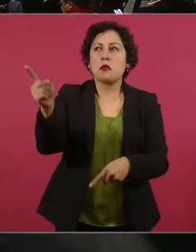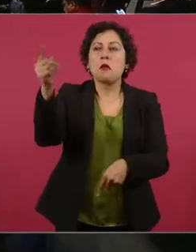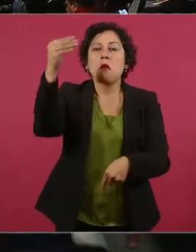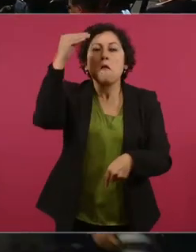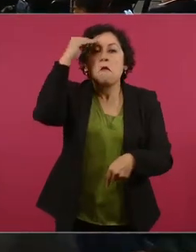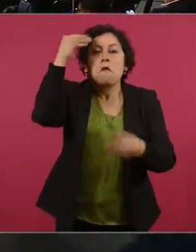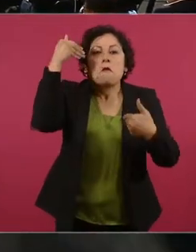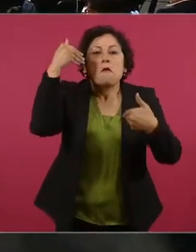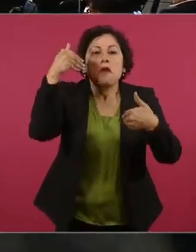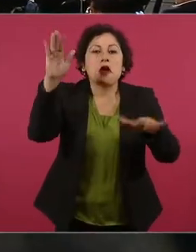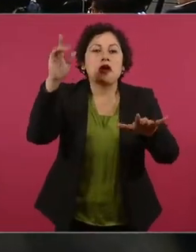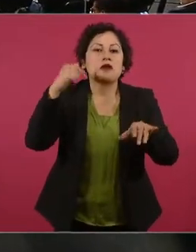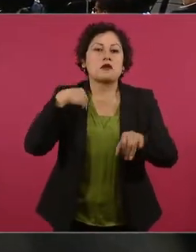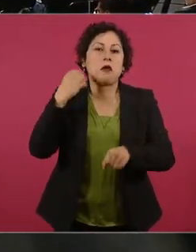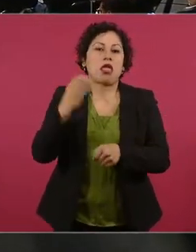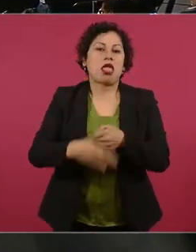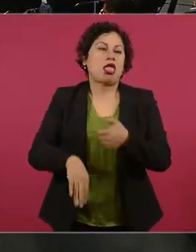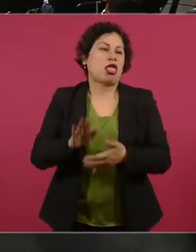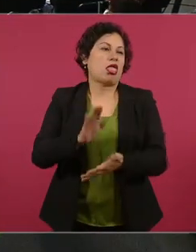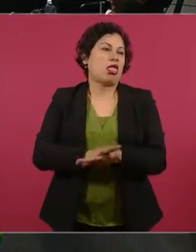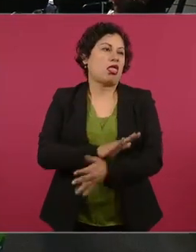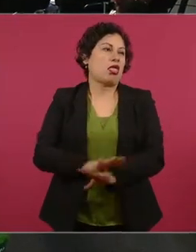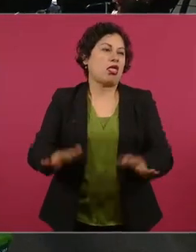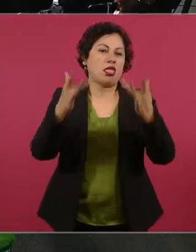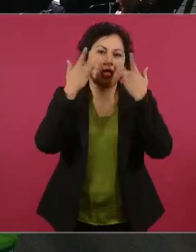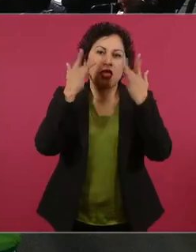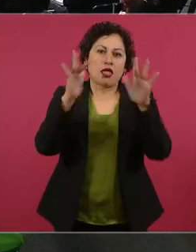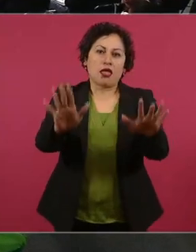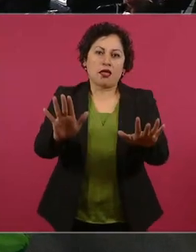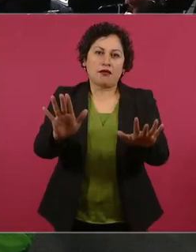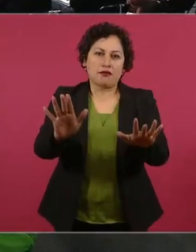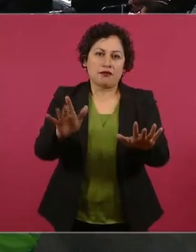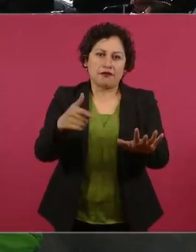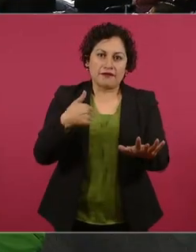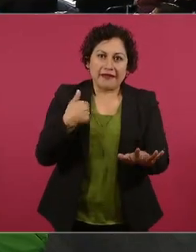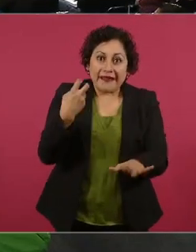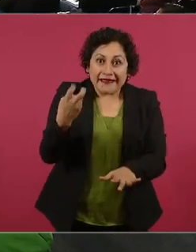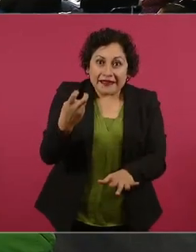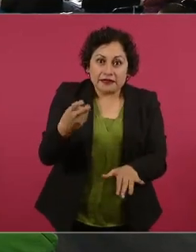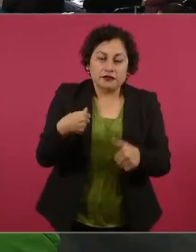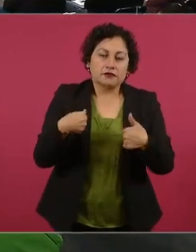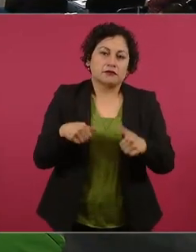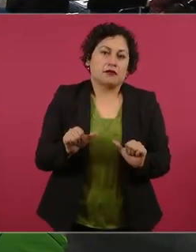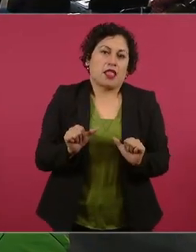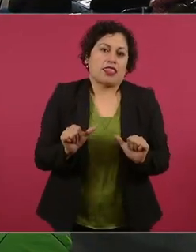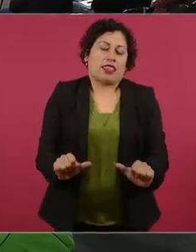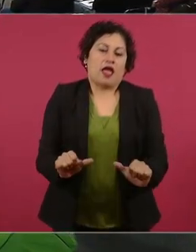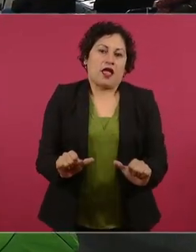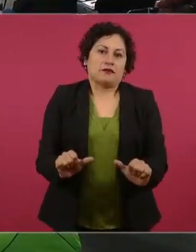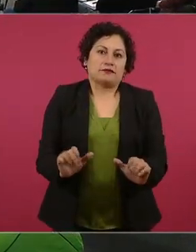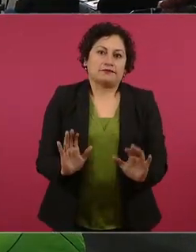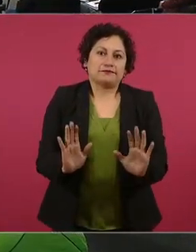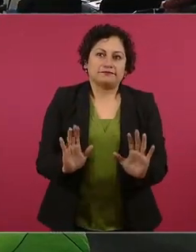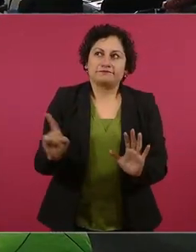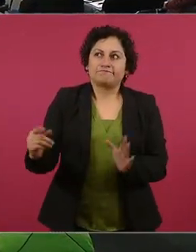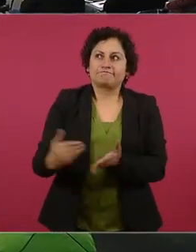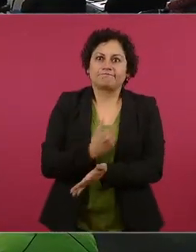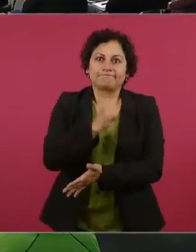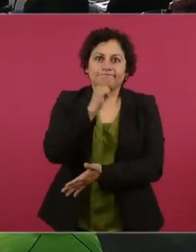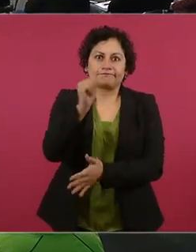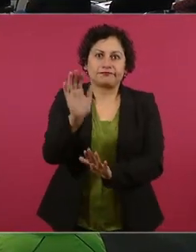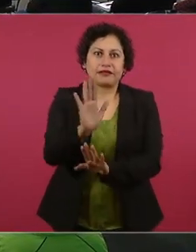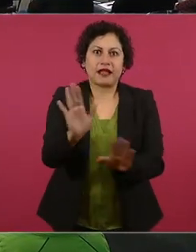porque no se metieron conmigo, pero sí se metieron, ahora ya viendo las cosas, sí estaban